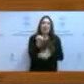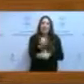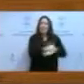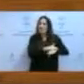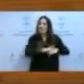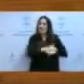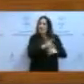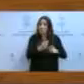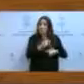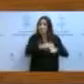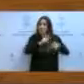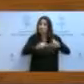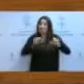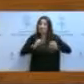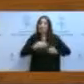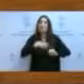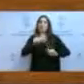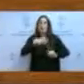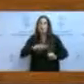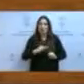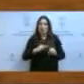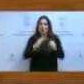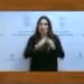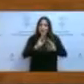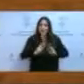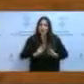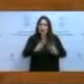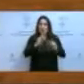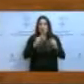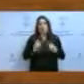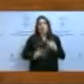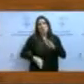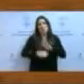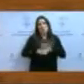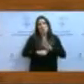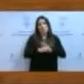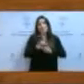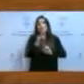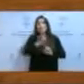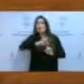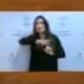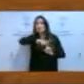que las personas mayores permanezcan en sus hogares y su entorno. Esto lo decía usted.